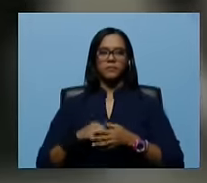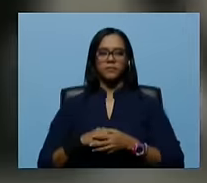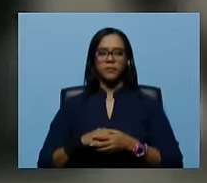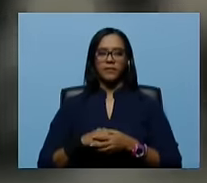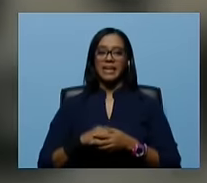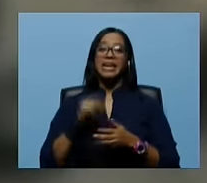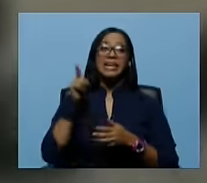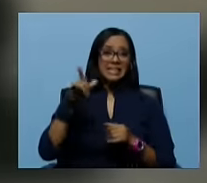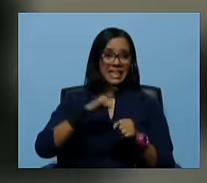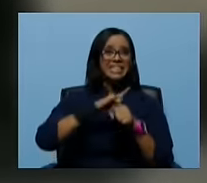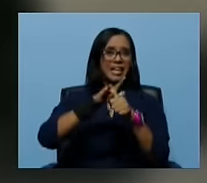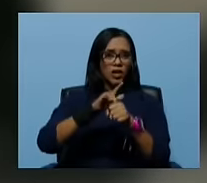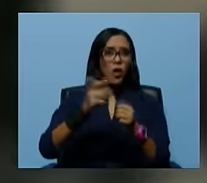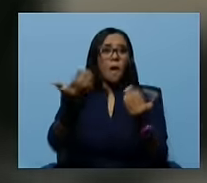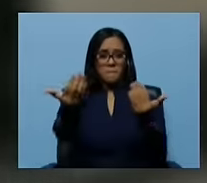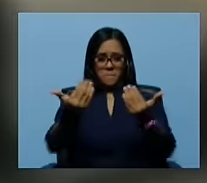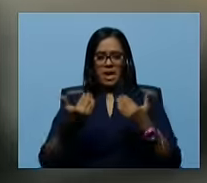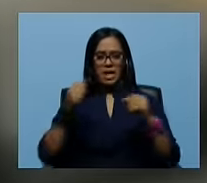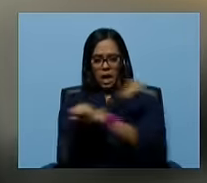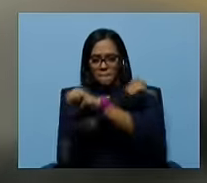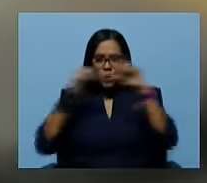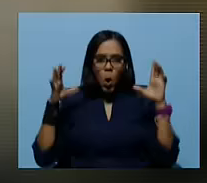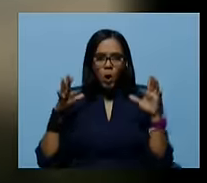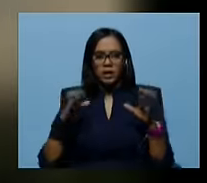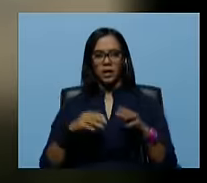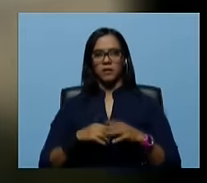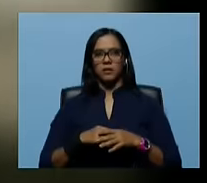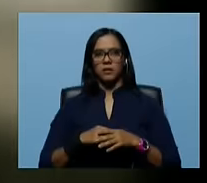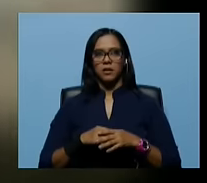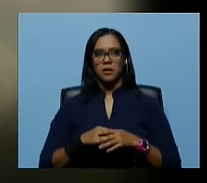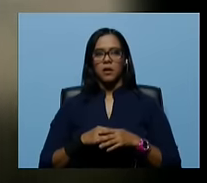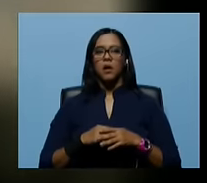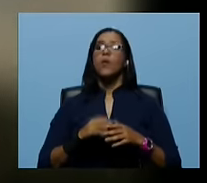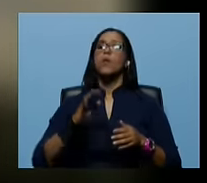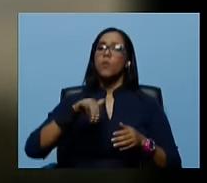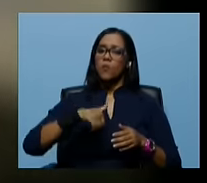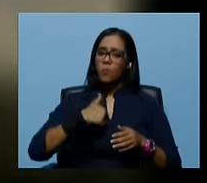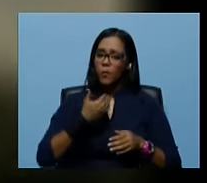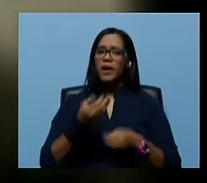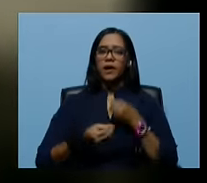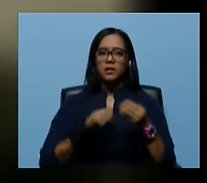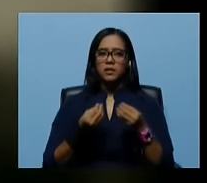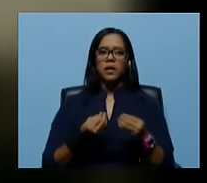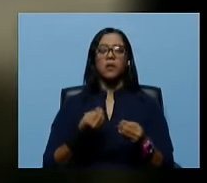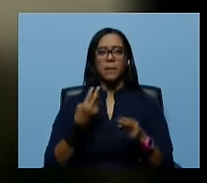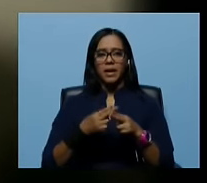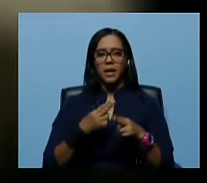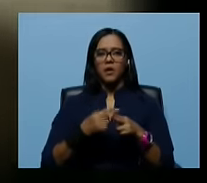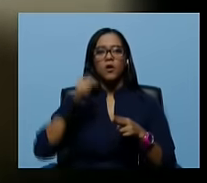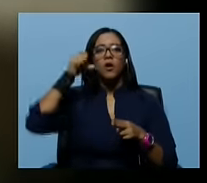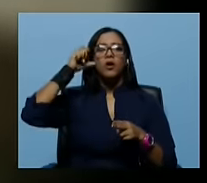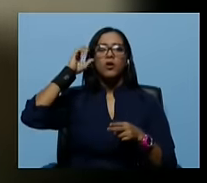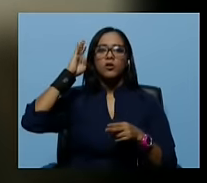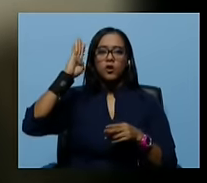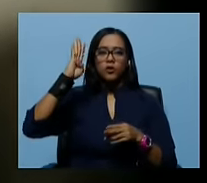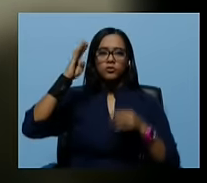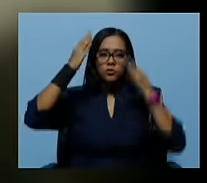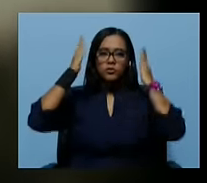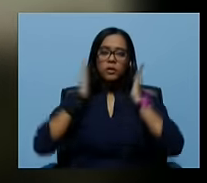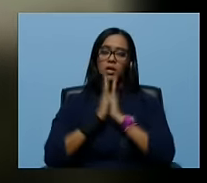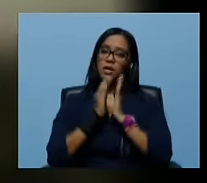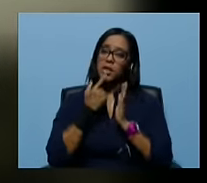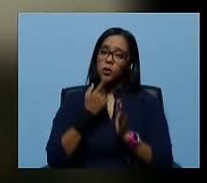Si ese dron viene y explota, hubiera hecho un gran daño. Dios puso su mano, la chinita, digo yo.